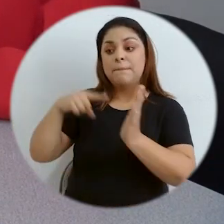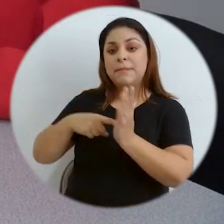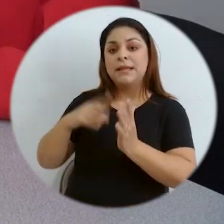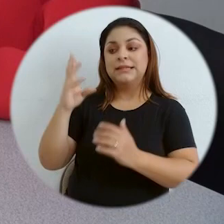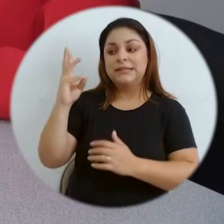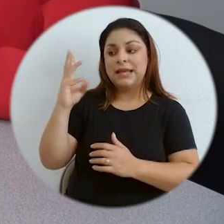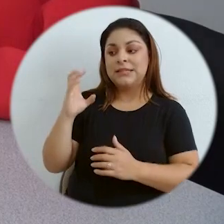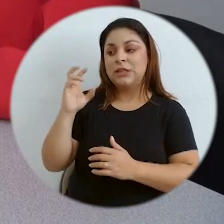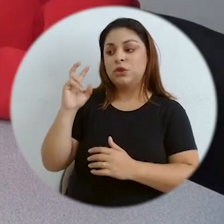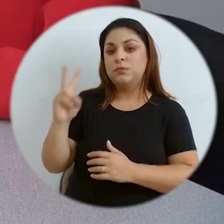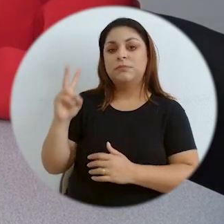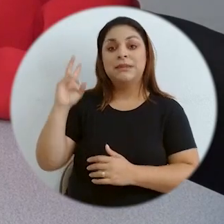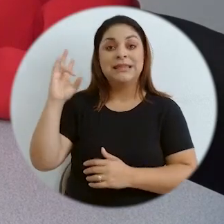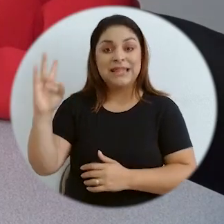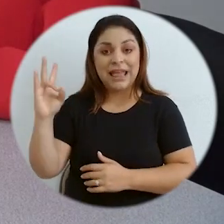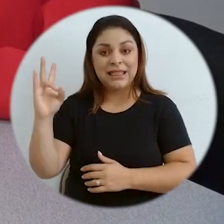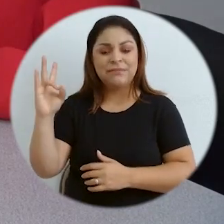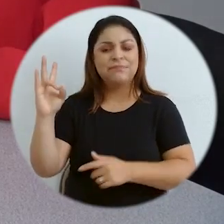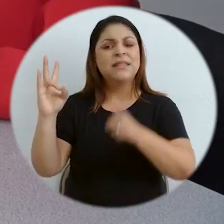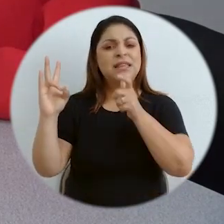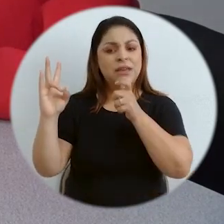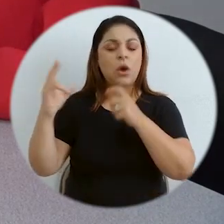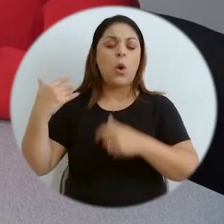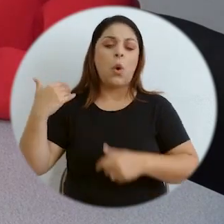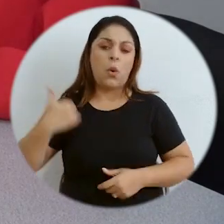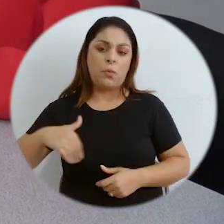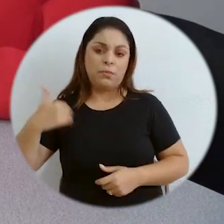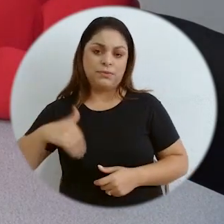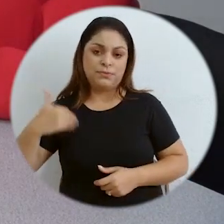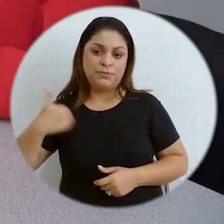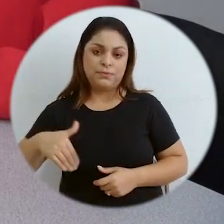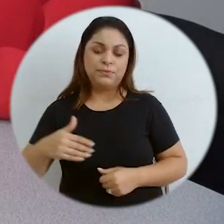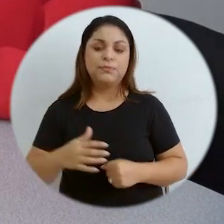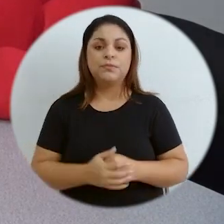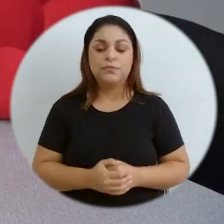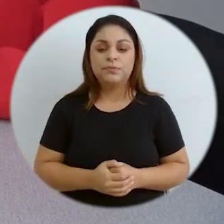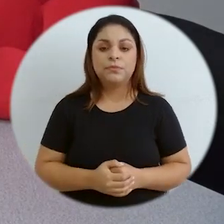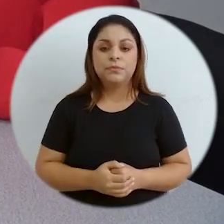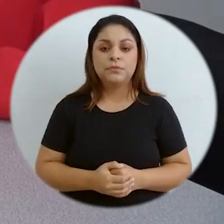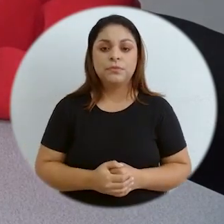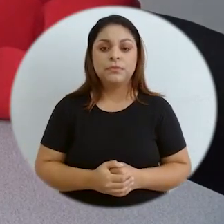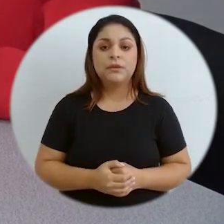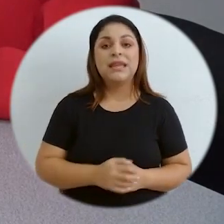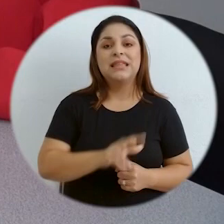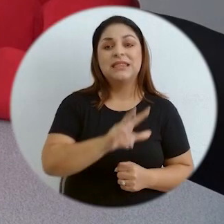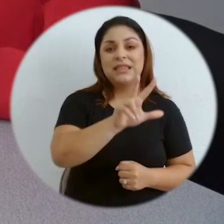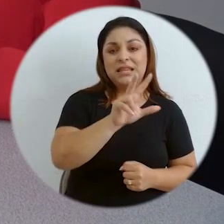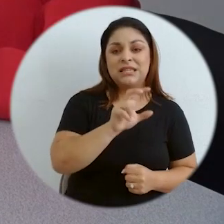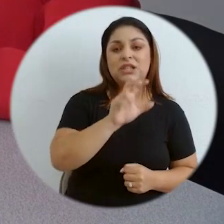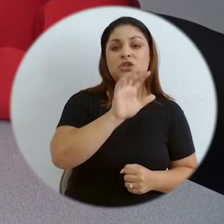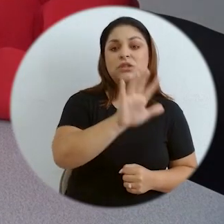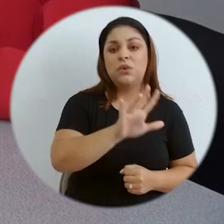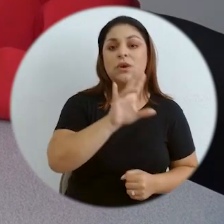desgraciadamente 1,627 correspondían a hombres, ¿verdad?, y